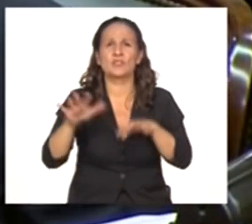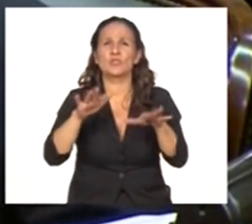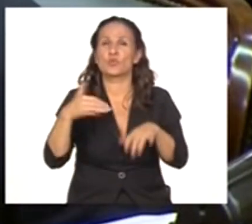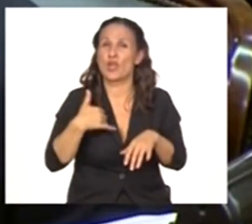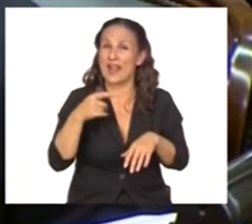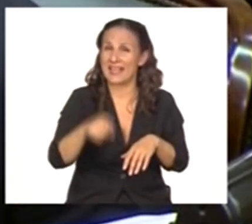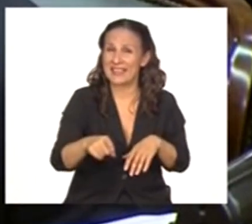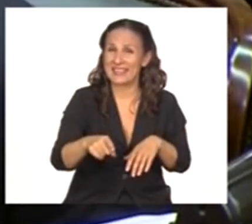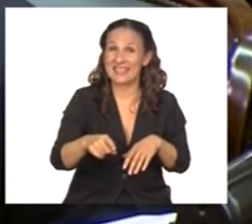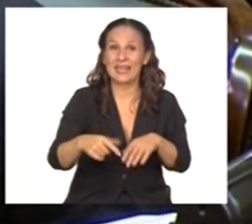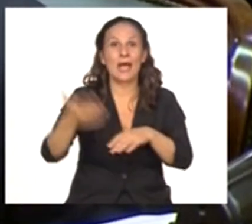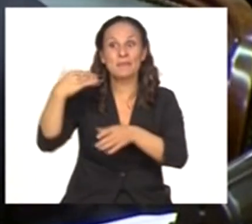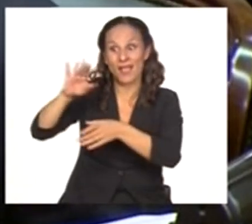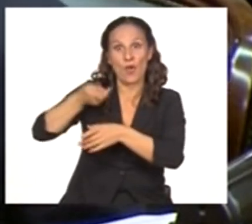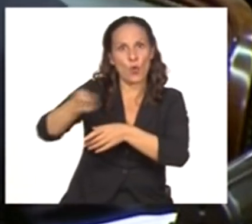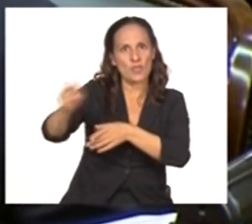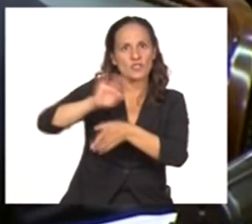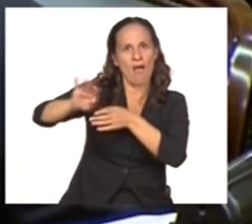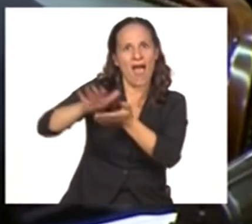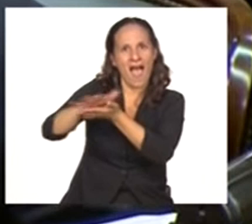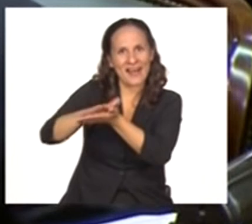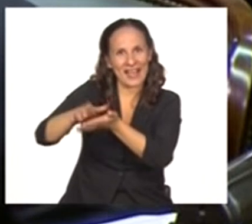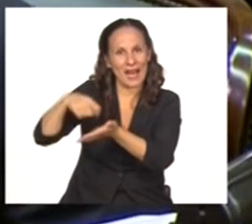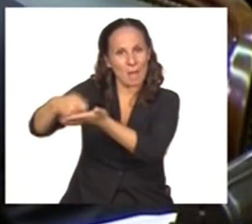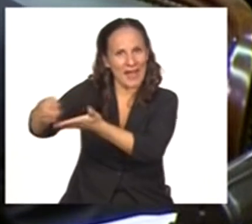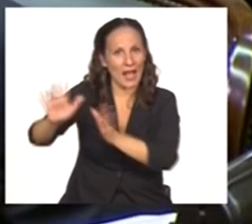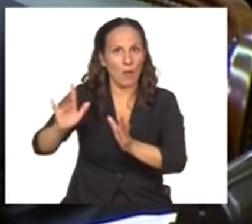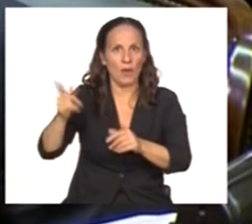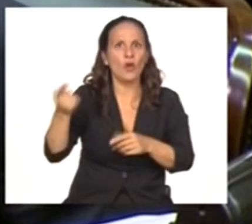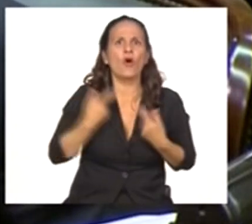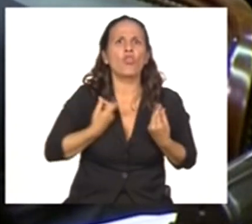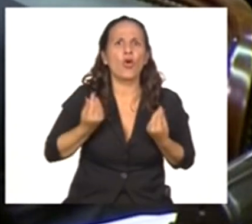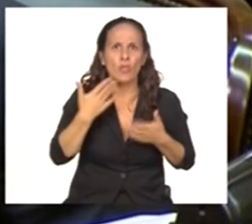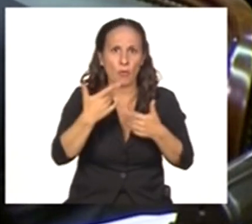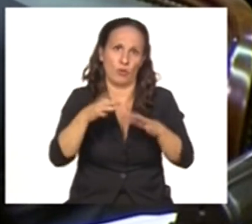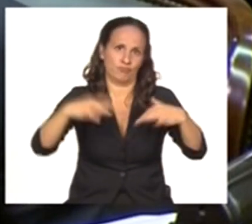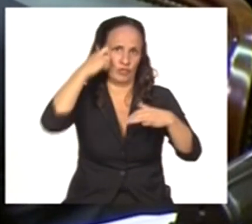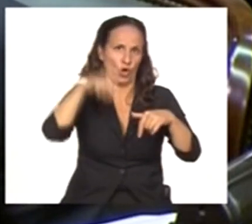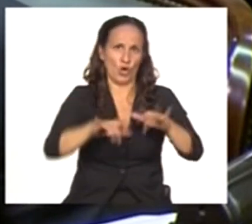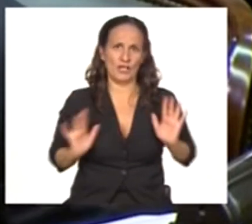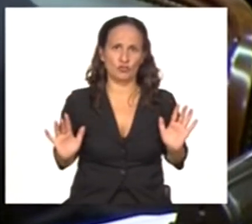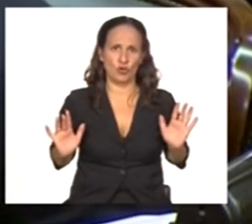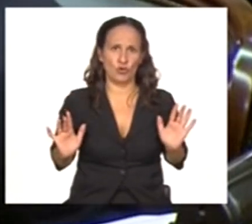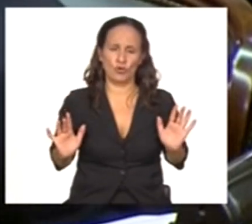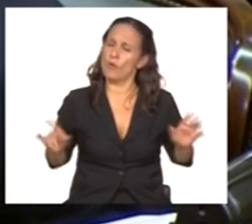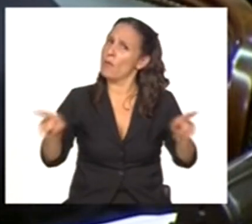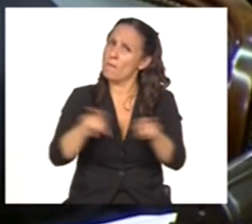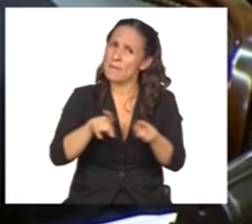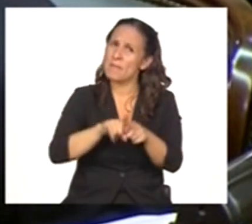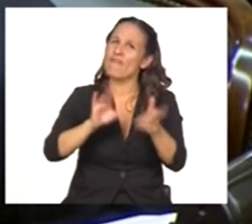reparación histórica era porque había fallos de la Corte y tuvieron que venir al Congreso a debatirse, a discutirse en el Congreso. Lo mismo pasó